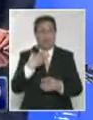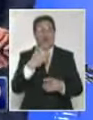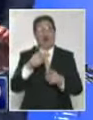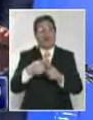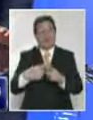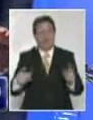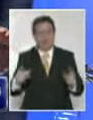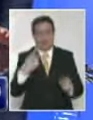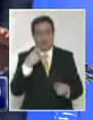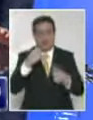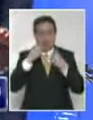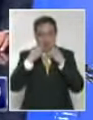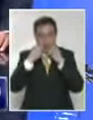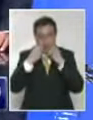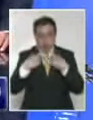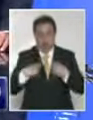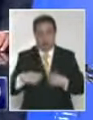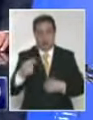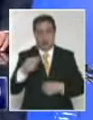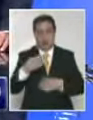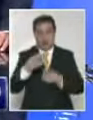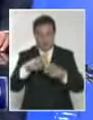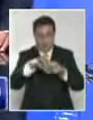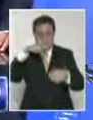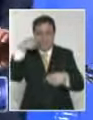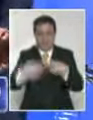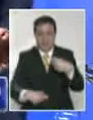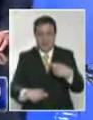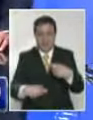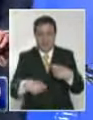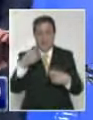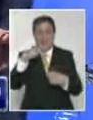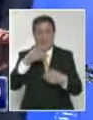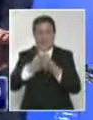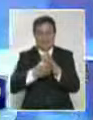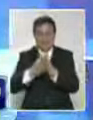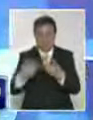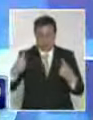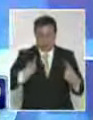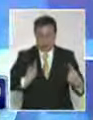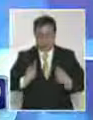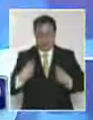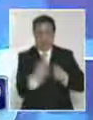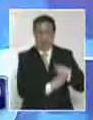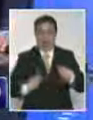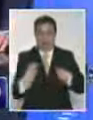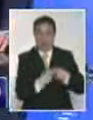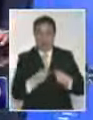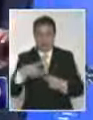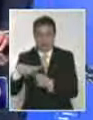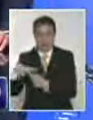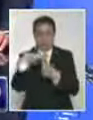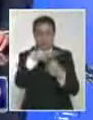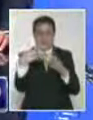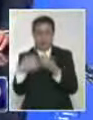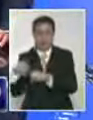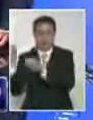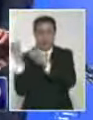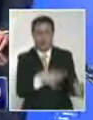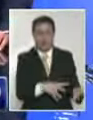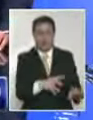mar con rieles. O sea, son cosas que son... y desenterrar. Son y... cosas absolutamente incomparables. O sea, yo